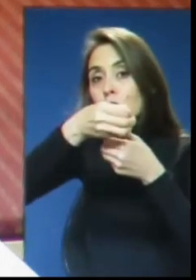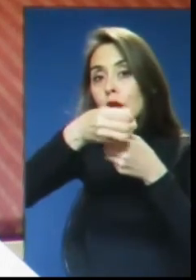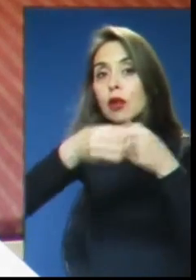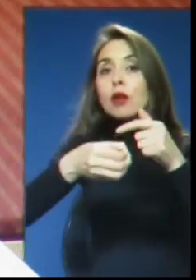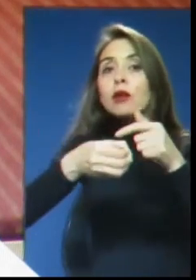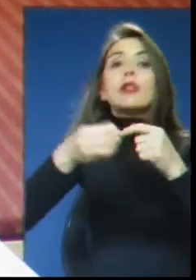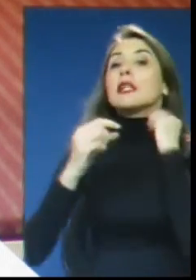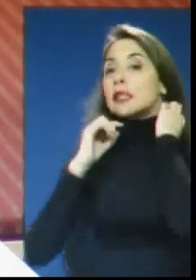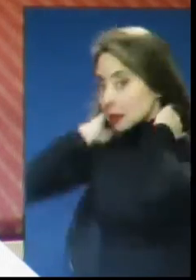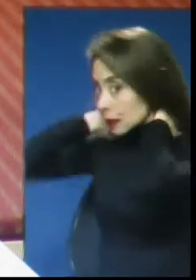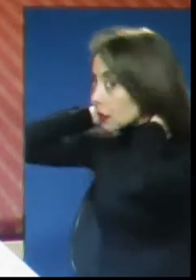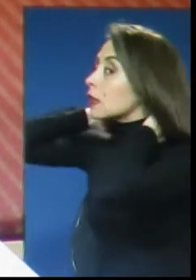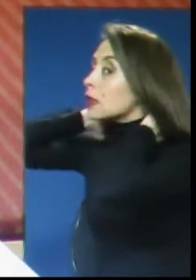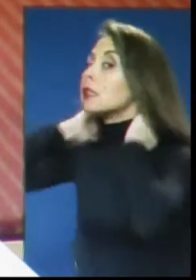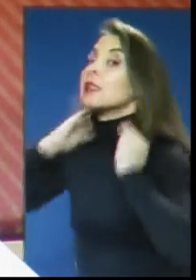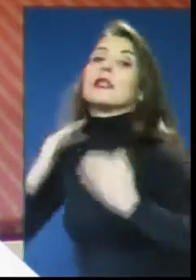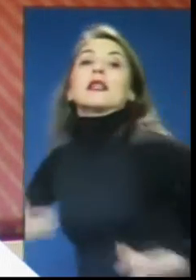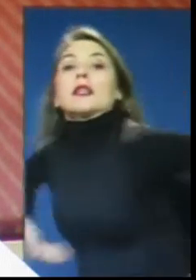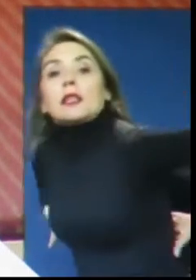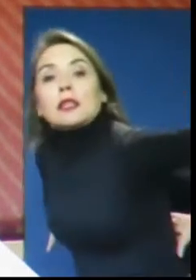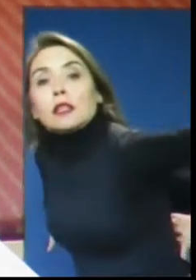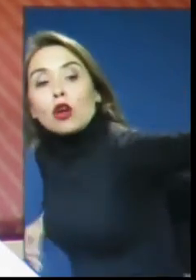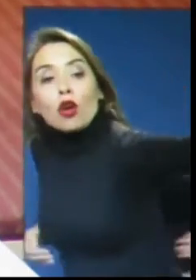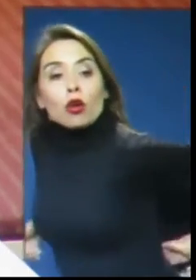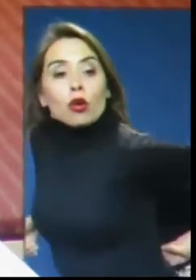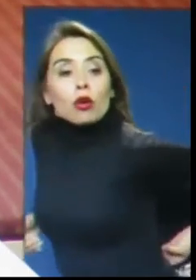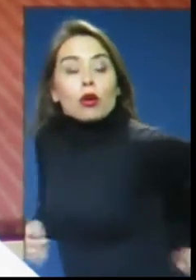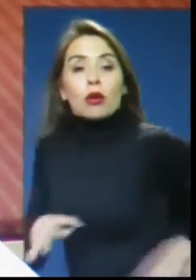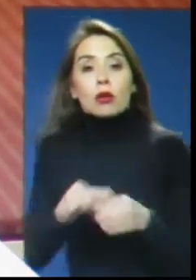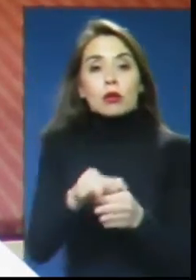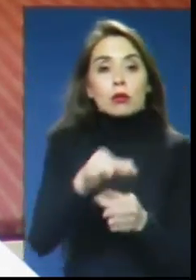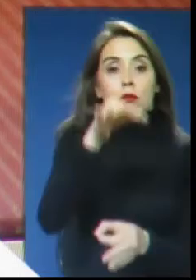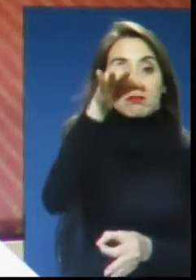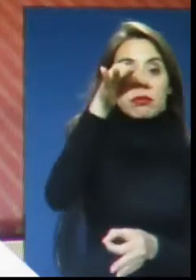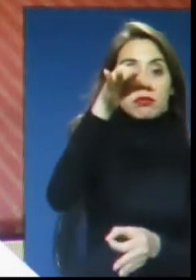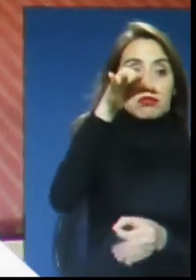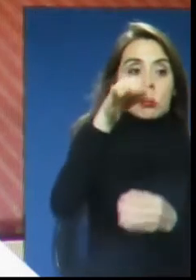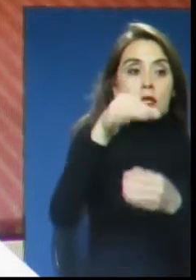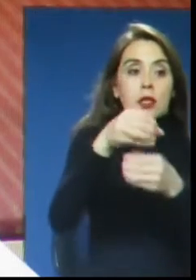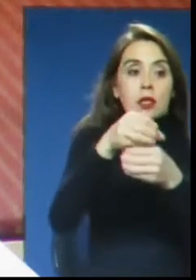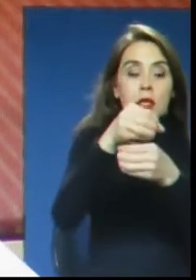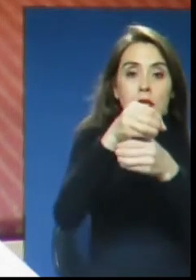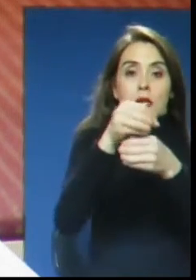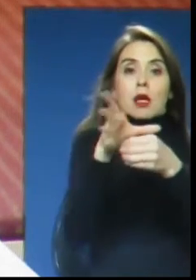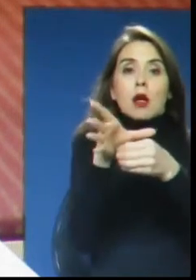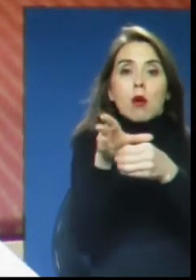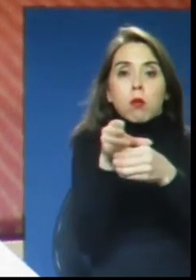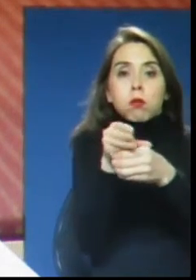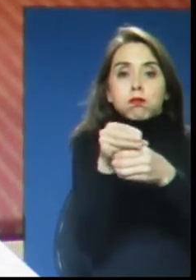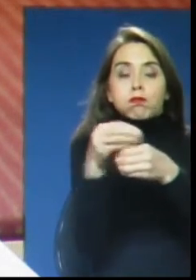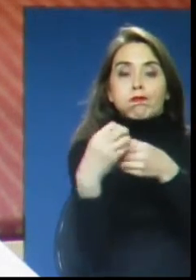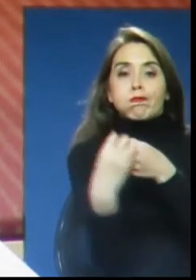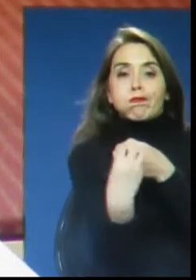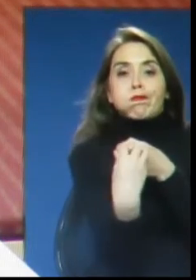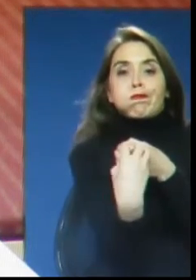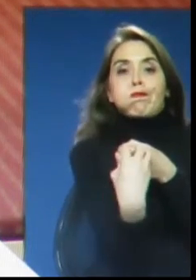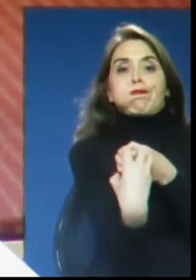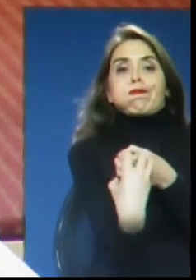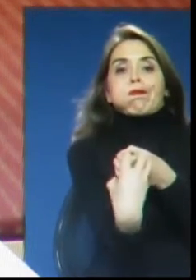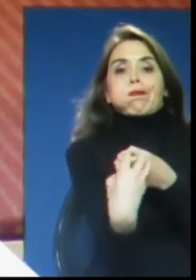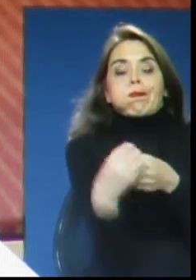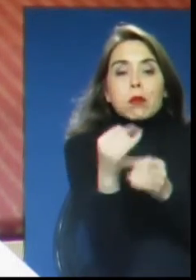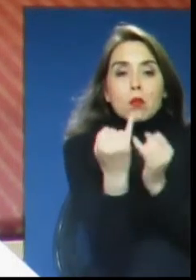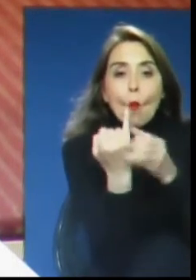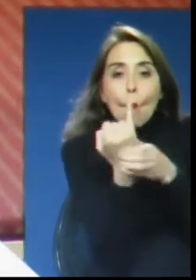porción cervical, dorsal o lumbar, es forzado a pasar a través de una parte debilitada. Esto puede ejercer una presión sobre los